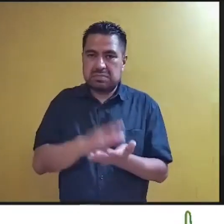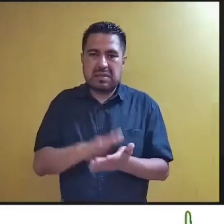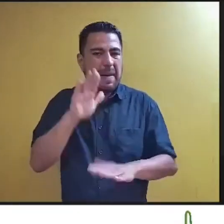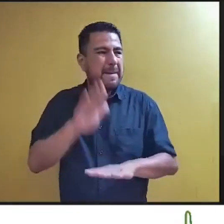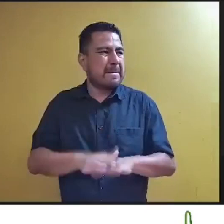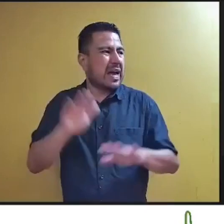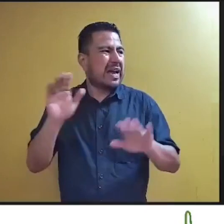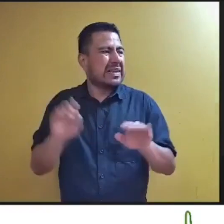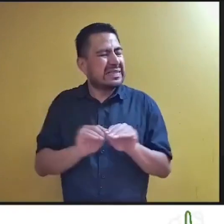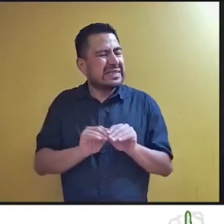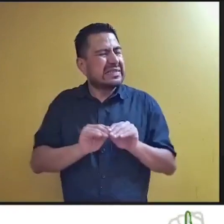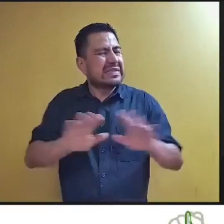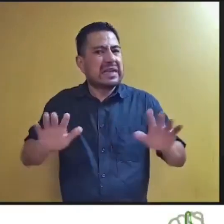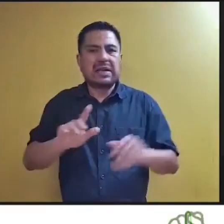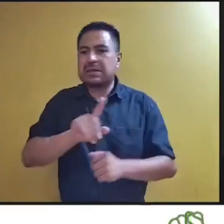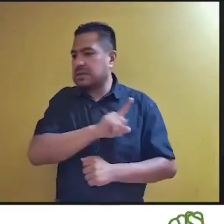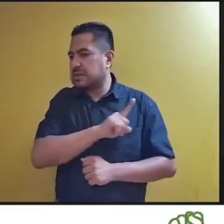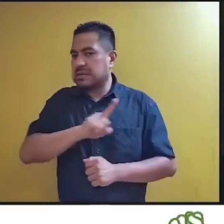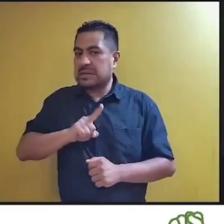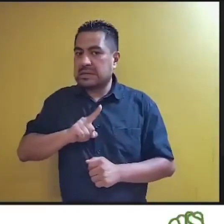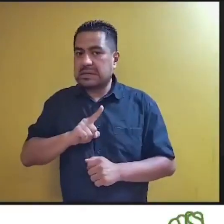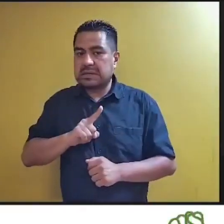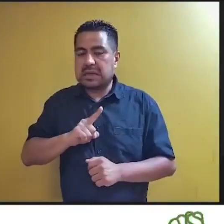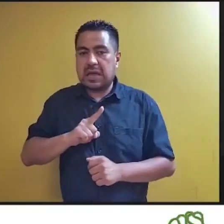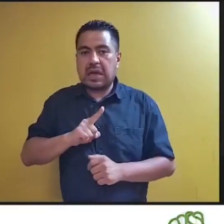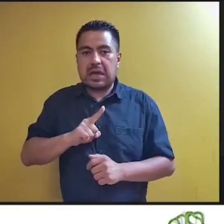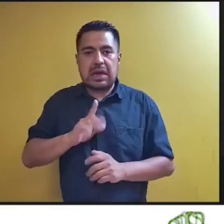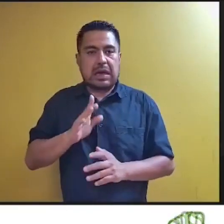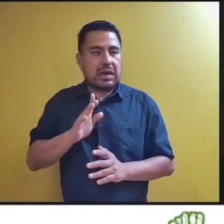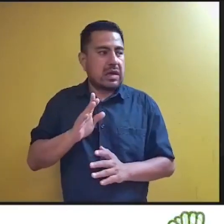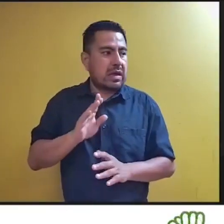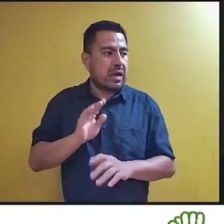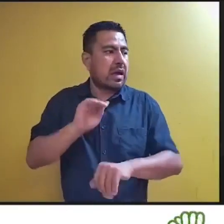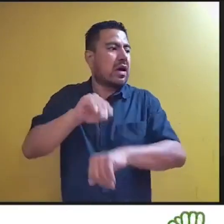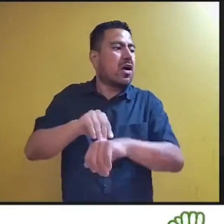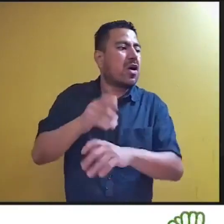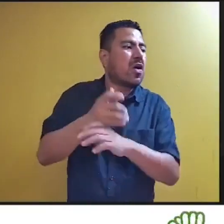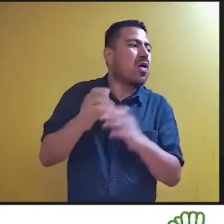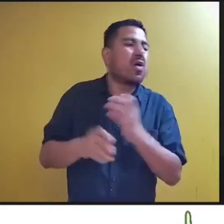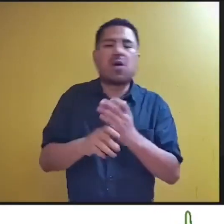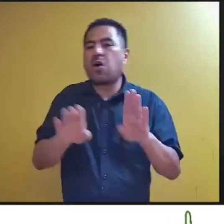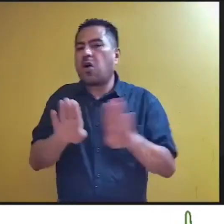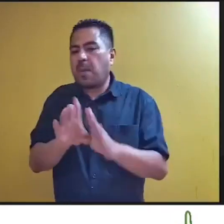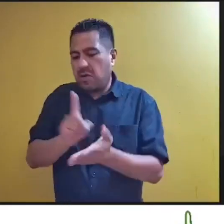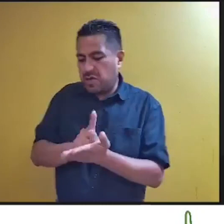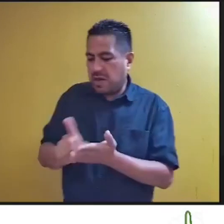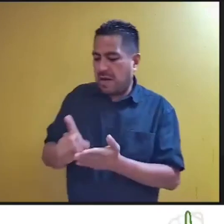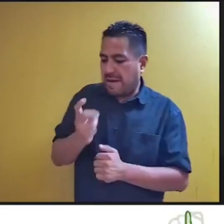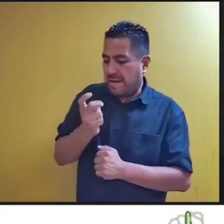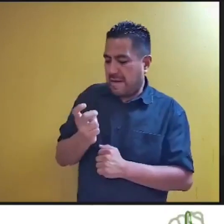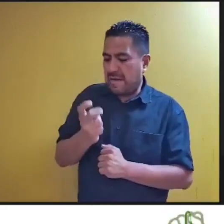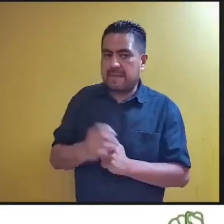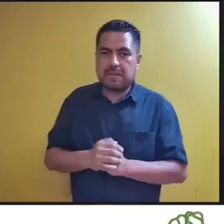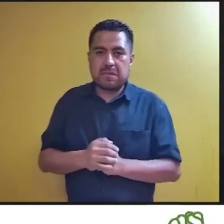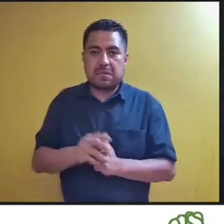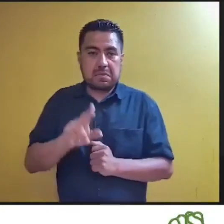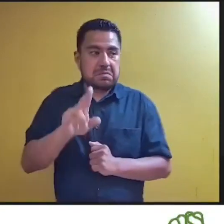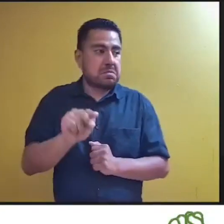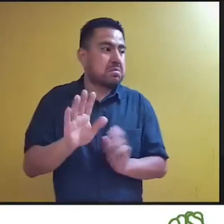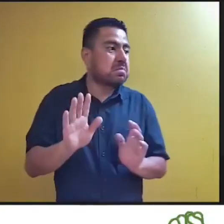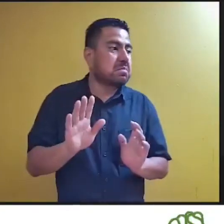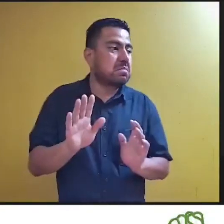claridad que debe de haber un recurso para ejercer esta parte de derecho, sino